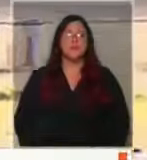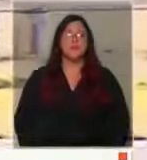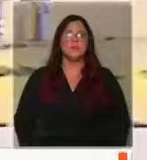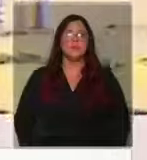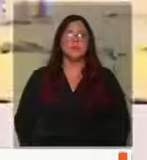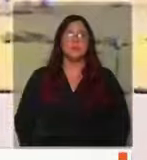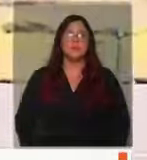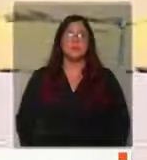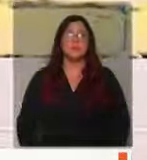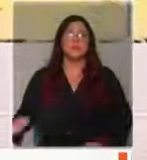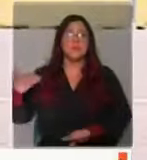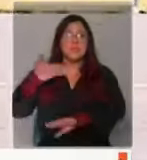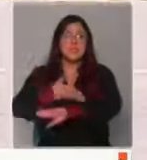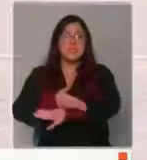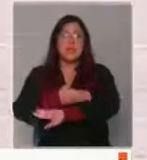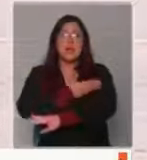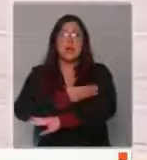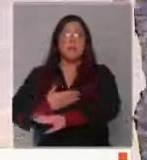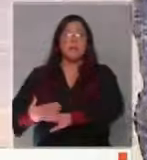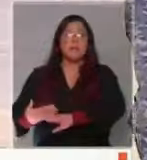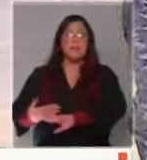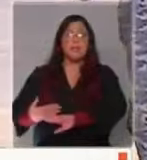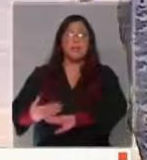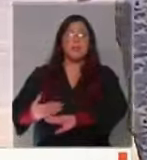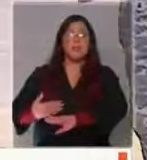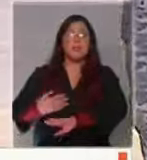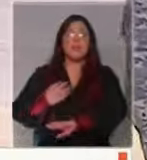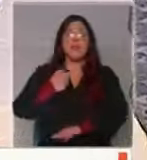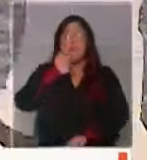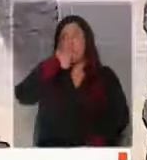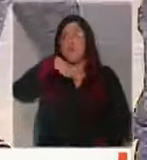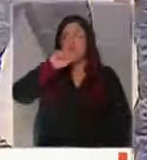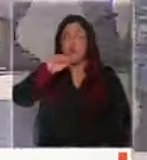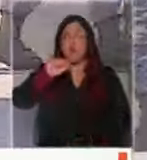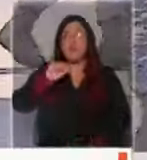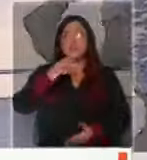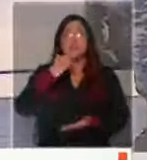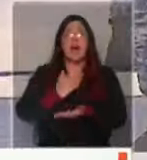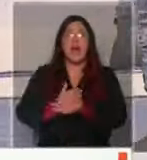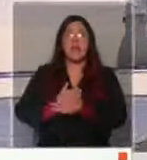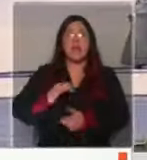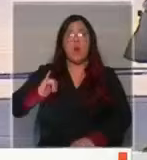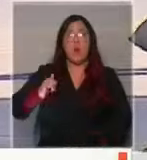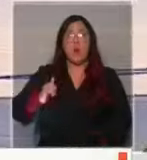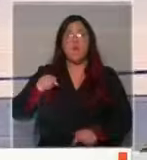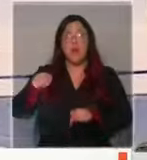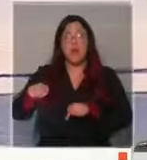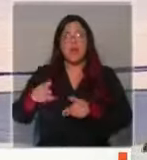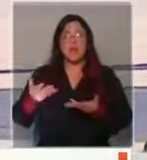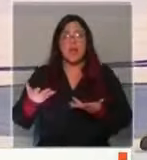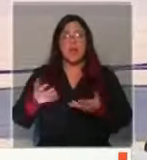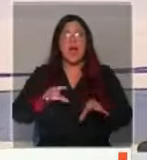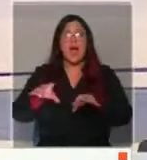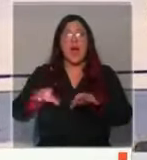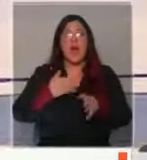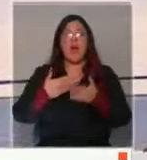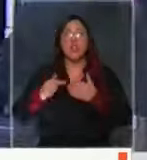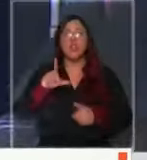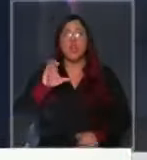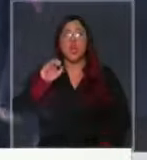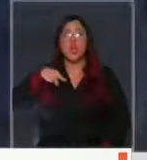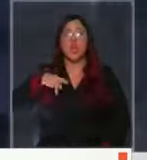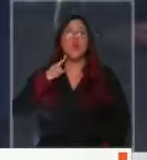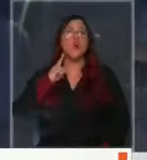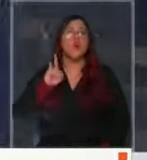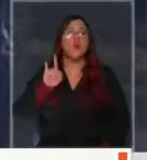La visita del presidente Boric aquí a la región de la Araucanía se va a extender hasta el día jueves. Va a tener ahí una actividad en Lonquimay y además mañana va a